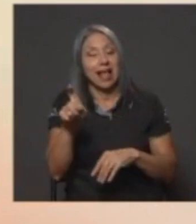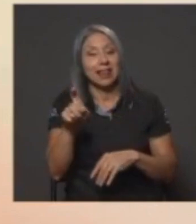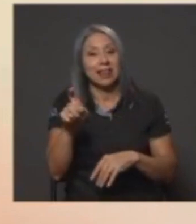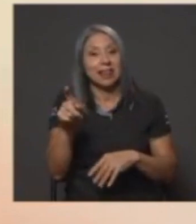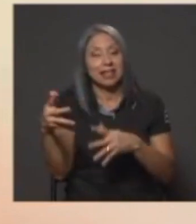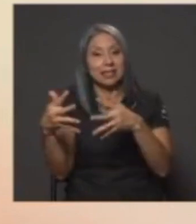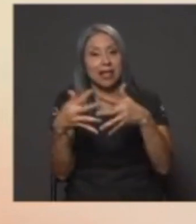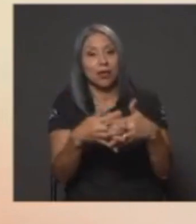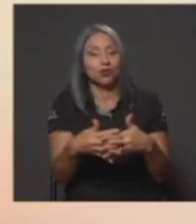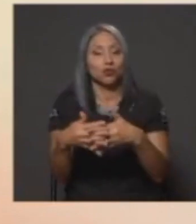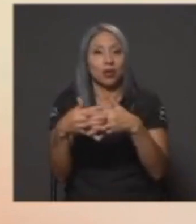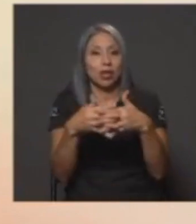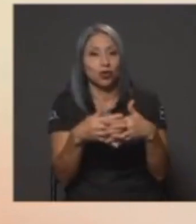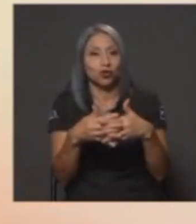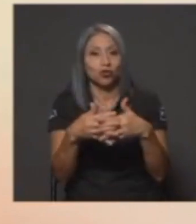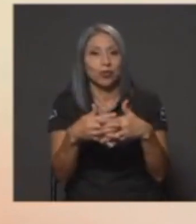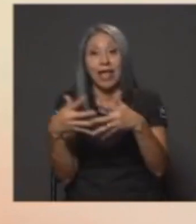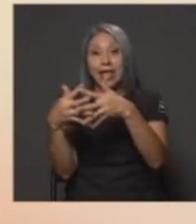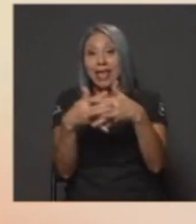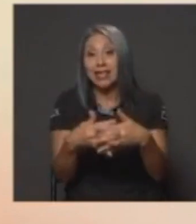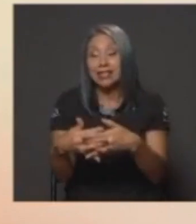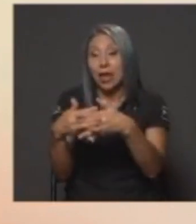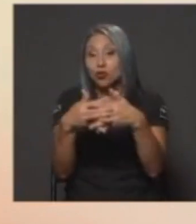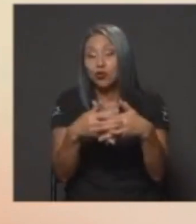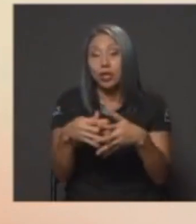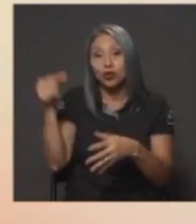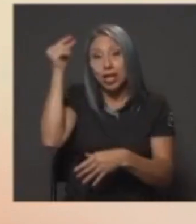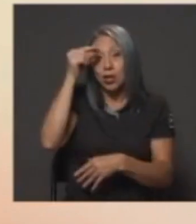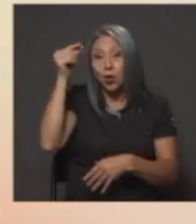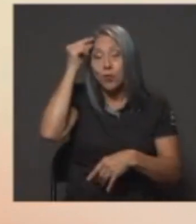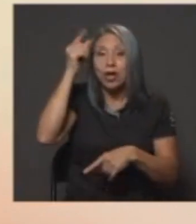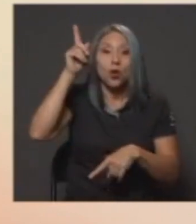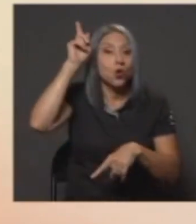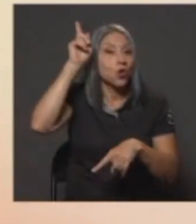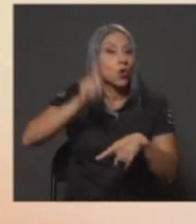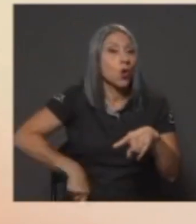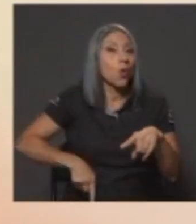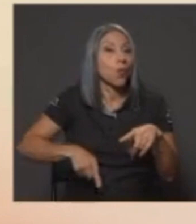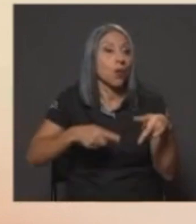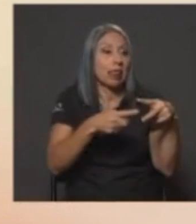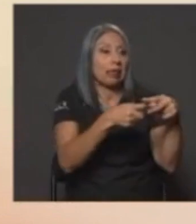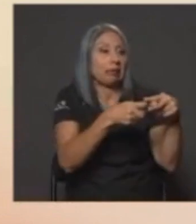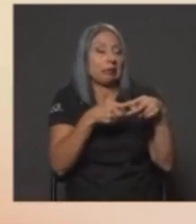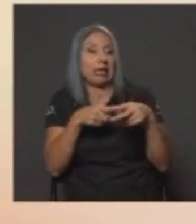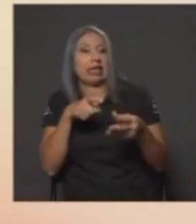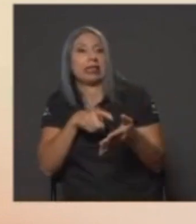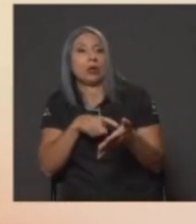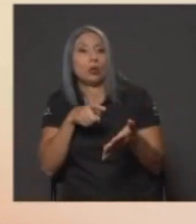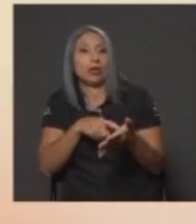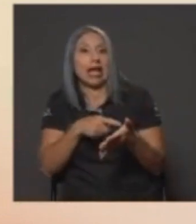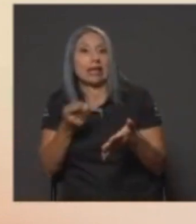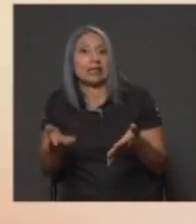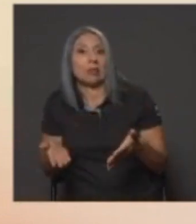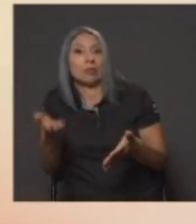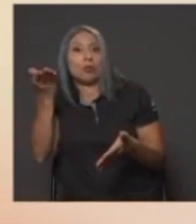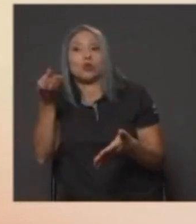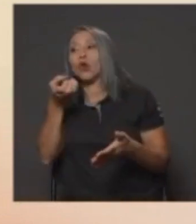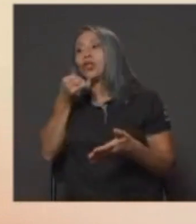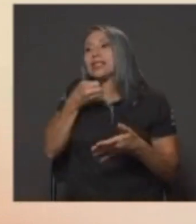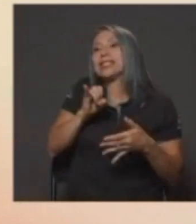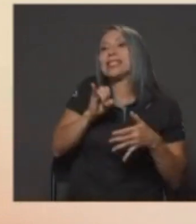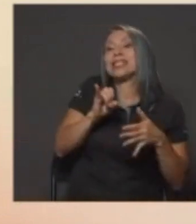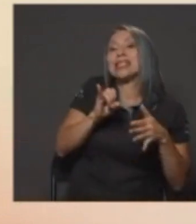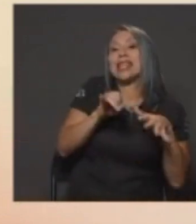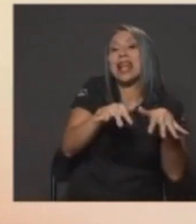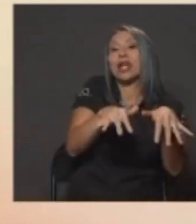En Estados Unidos el gobierno no puede endeudarse más allá de cierto límite si el Congreso no le